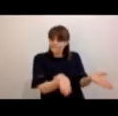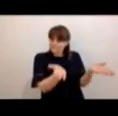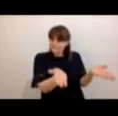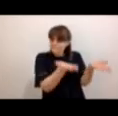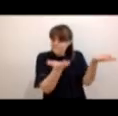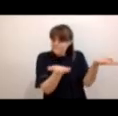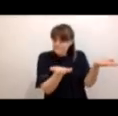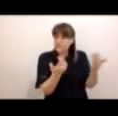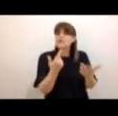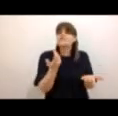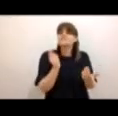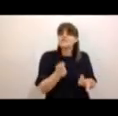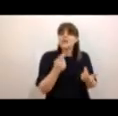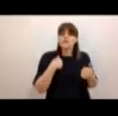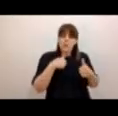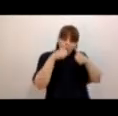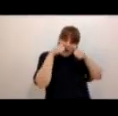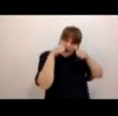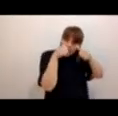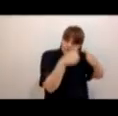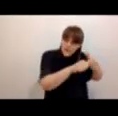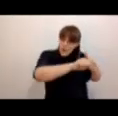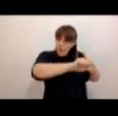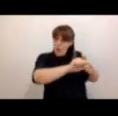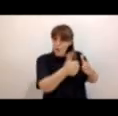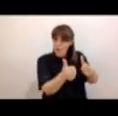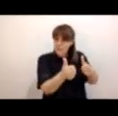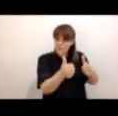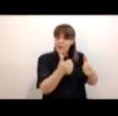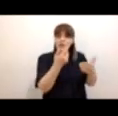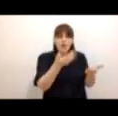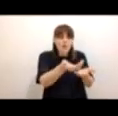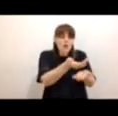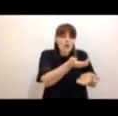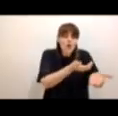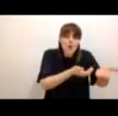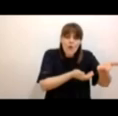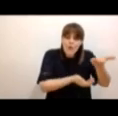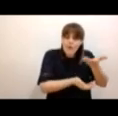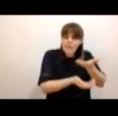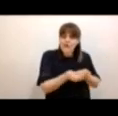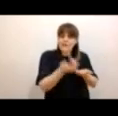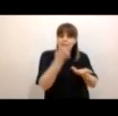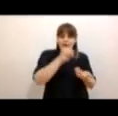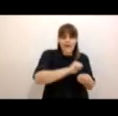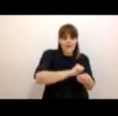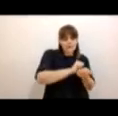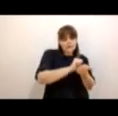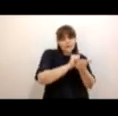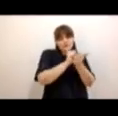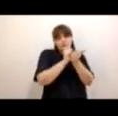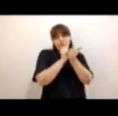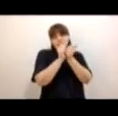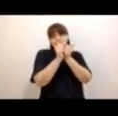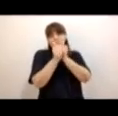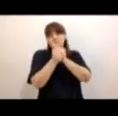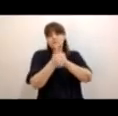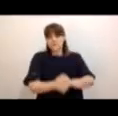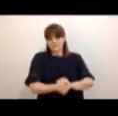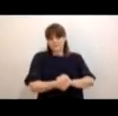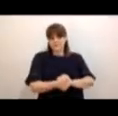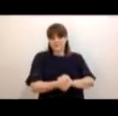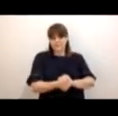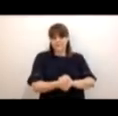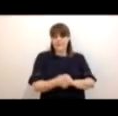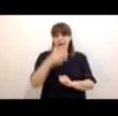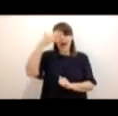escucharlo se trata de una convivencia en una transformación junta y junta pero entonces yo me pregunto un adulto en este estado